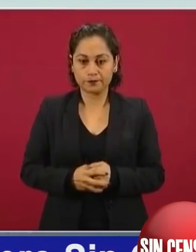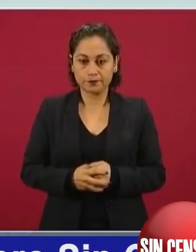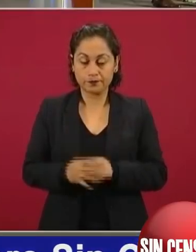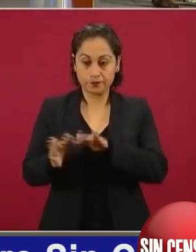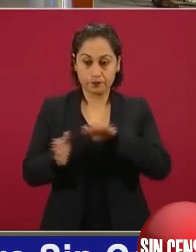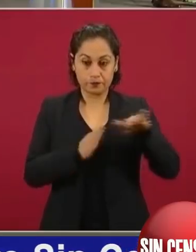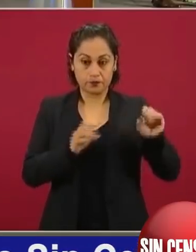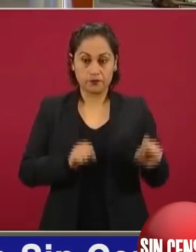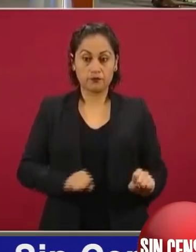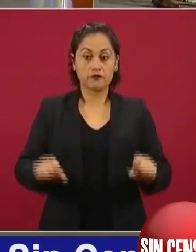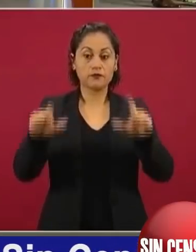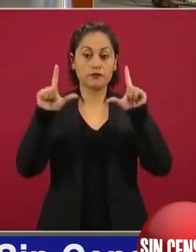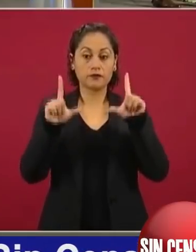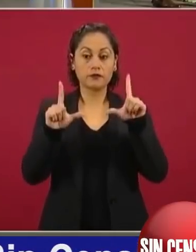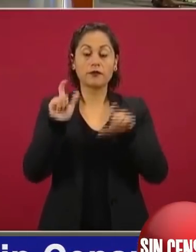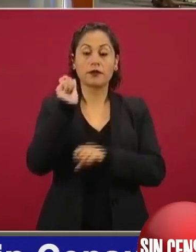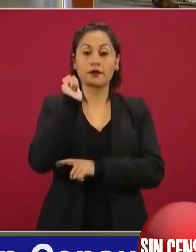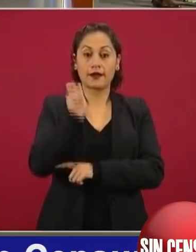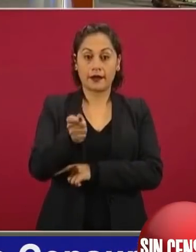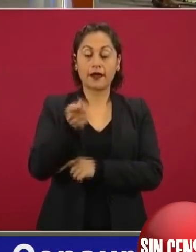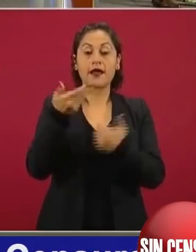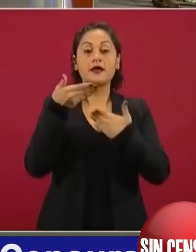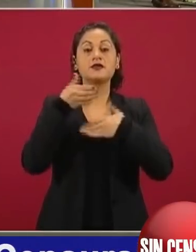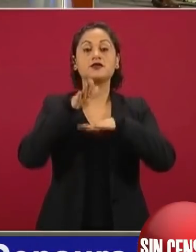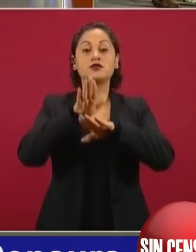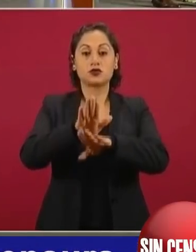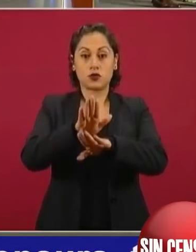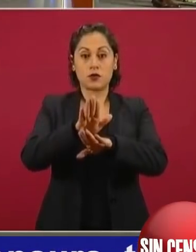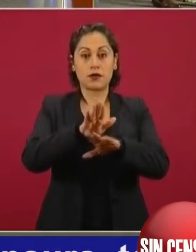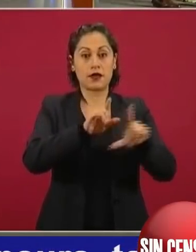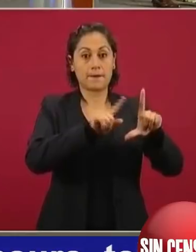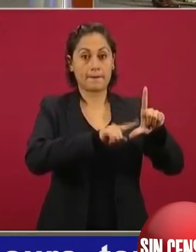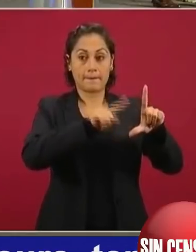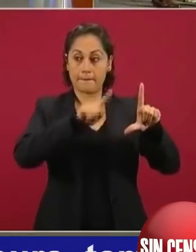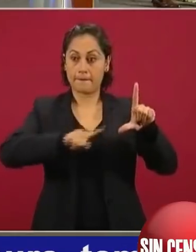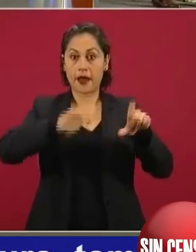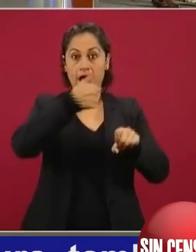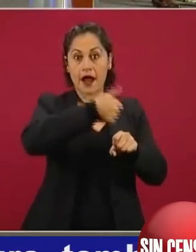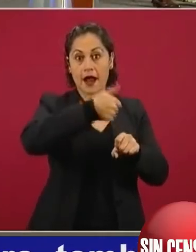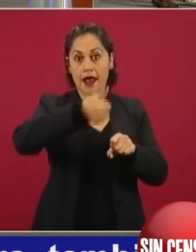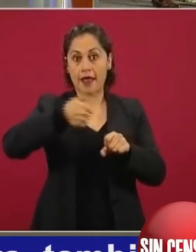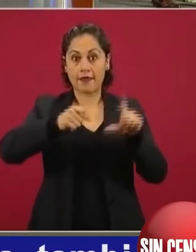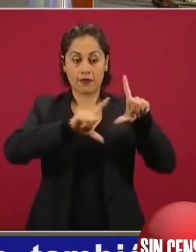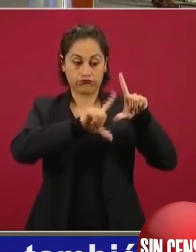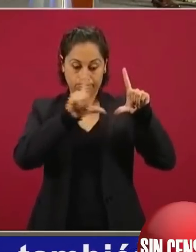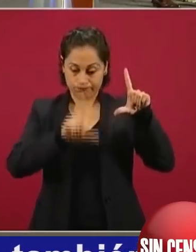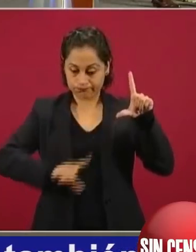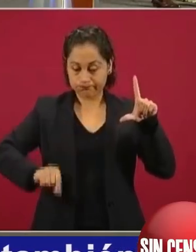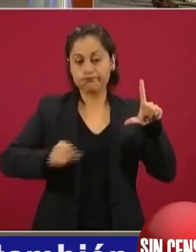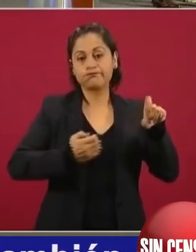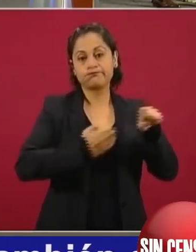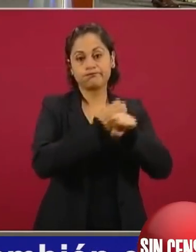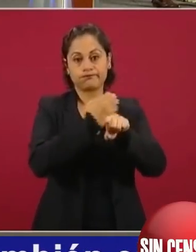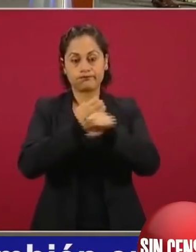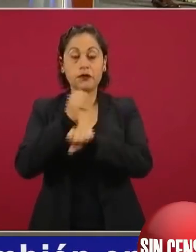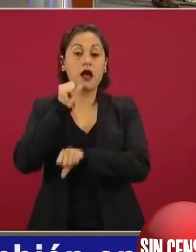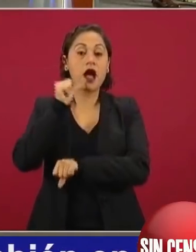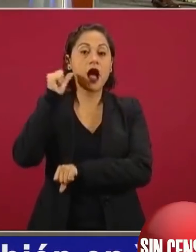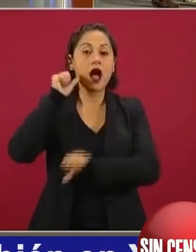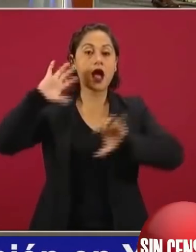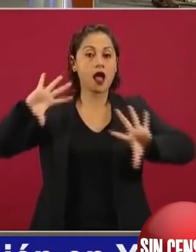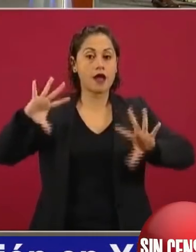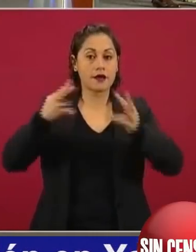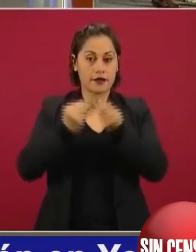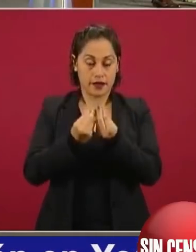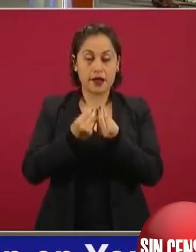ahora a pasar a las curvas epidémicas. Ayer presentamos también la situación global, pero ahora vamos a hacer el recorrido de las